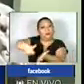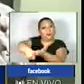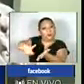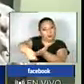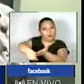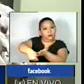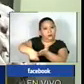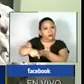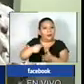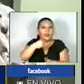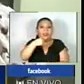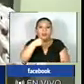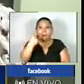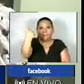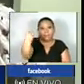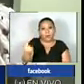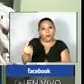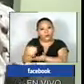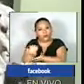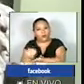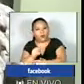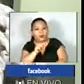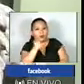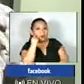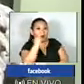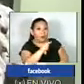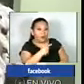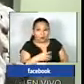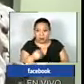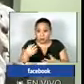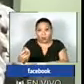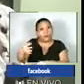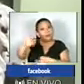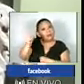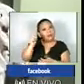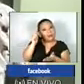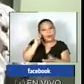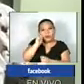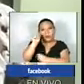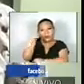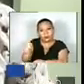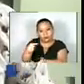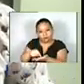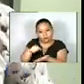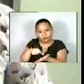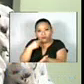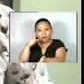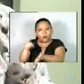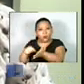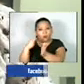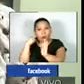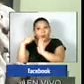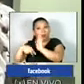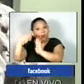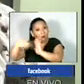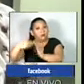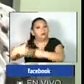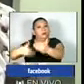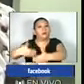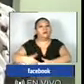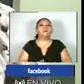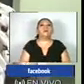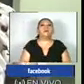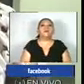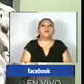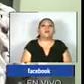específicamente al delegado contravencional de recibir la denuncia y ellos darle trámite a esa denuncia.